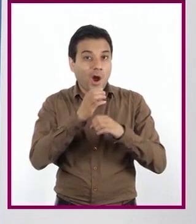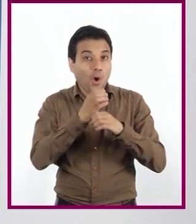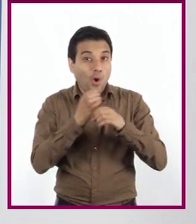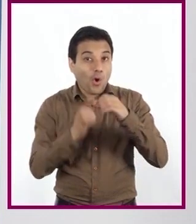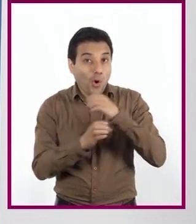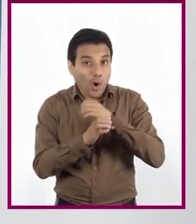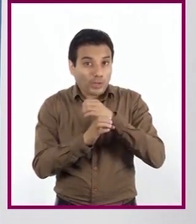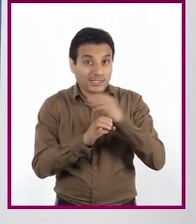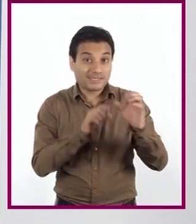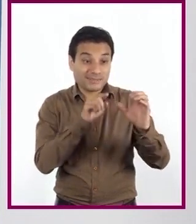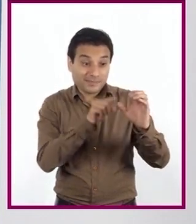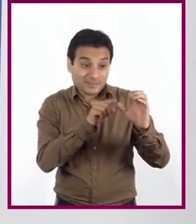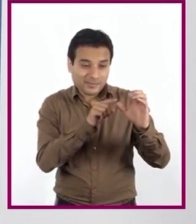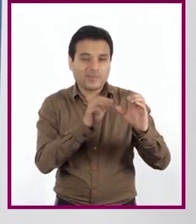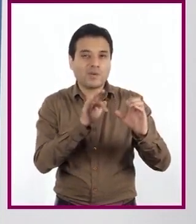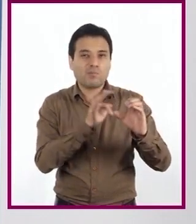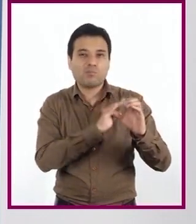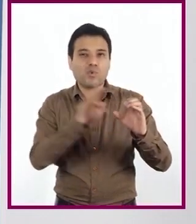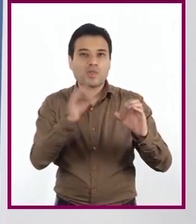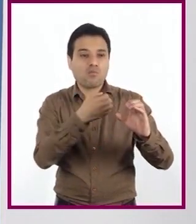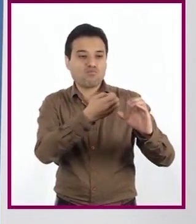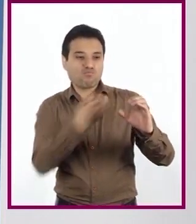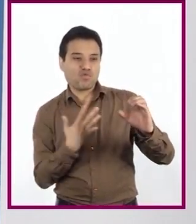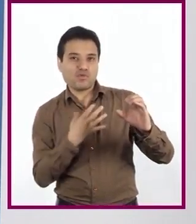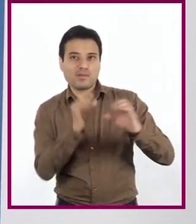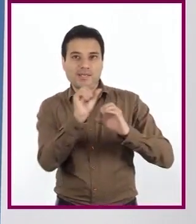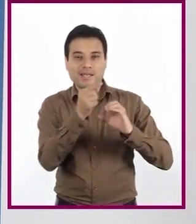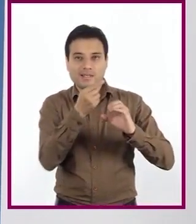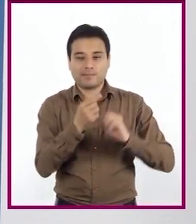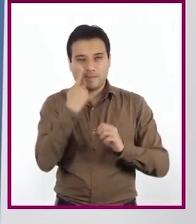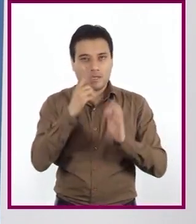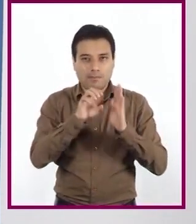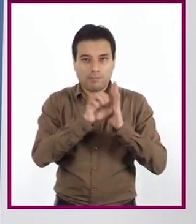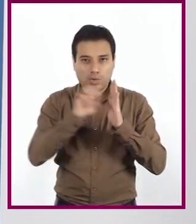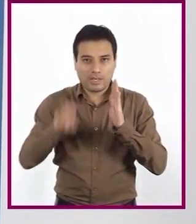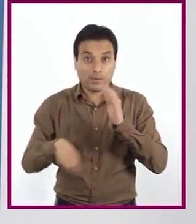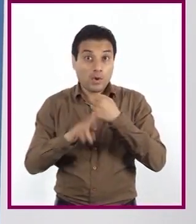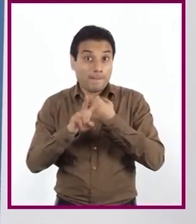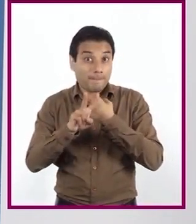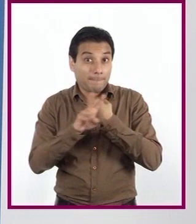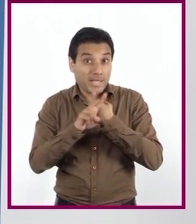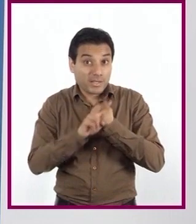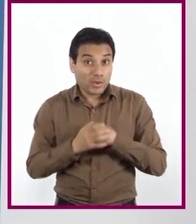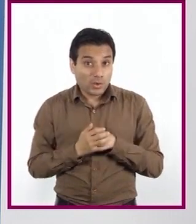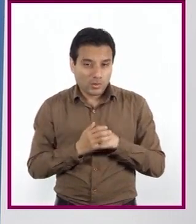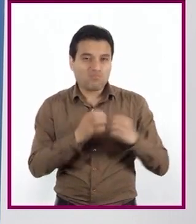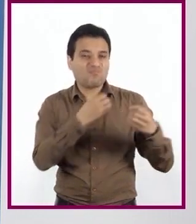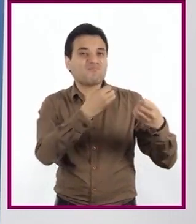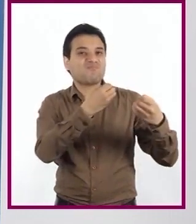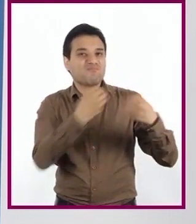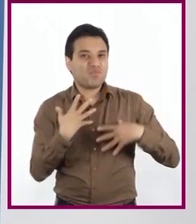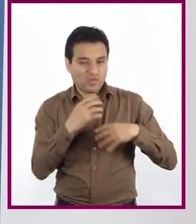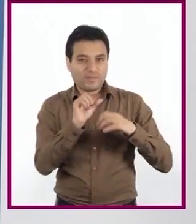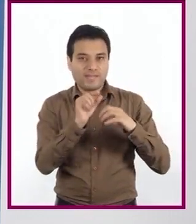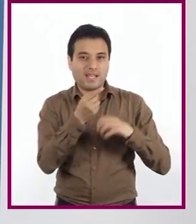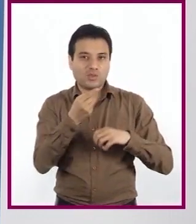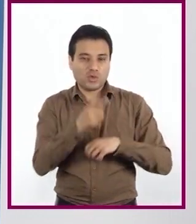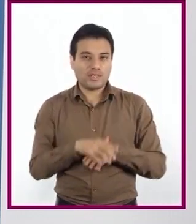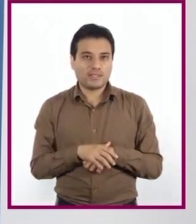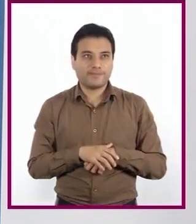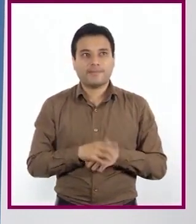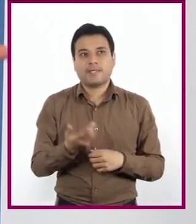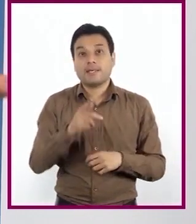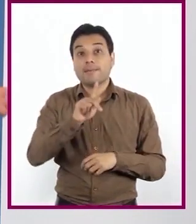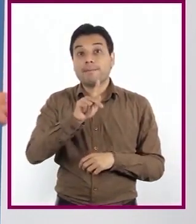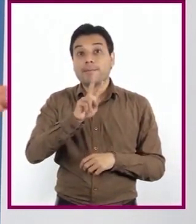perder electrones que otros. Por ejemplo, el vidrio tiende a ceder electrones más fácilmente y materiales como el